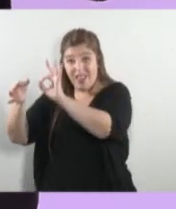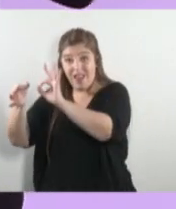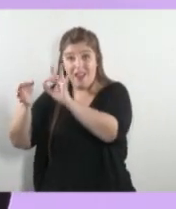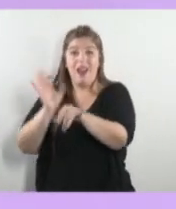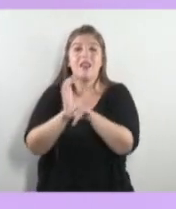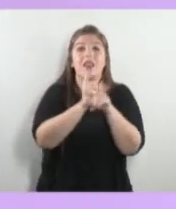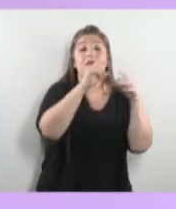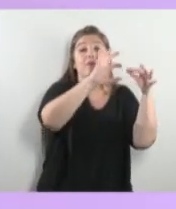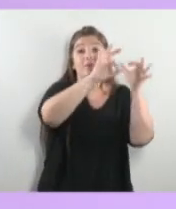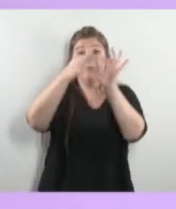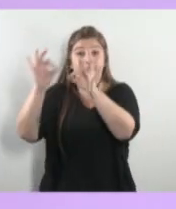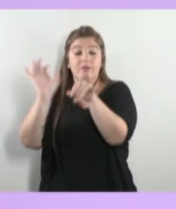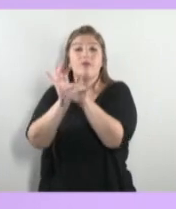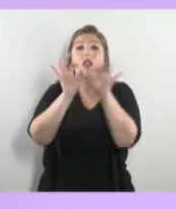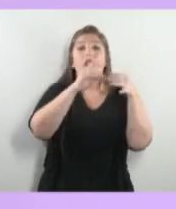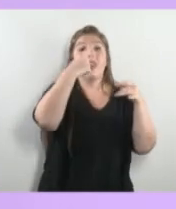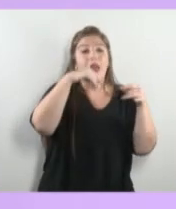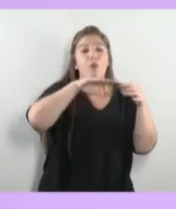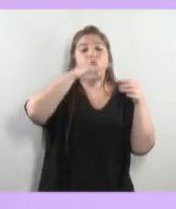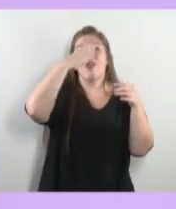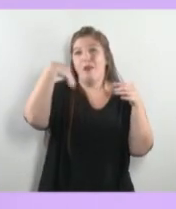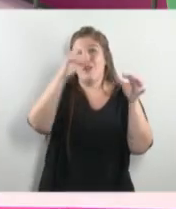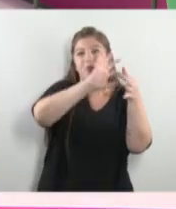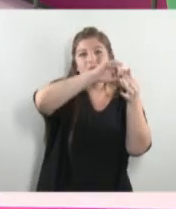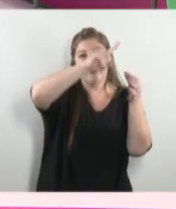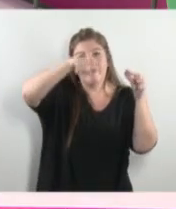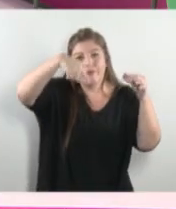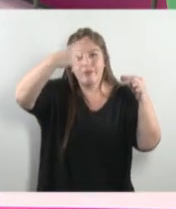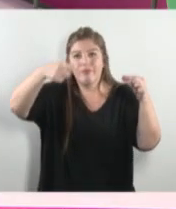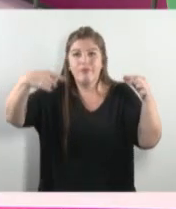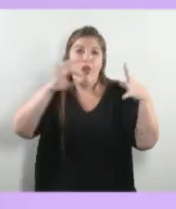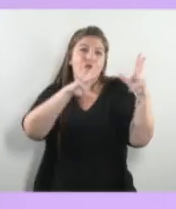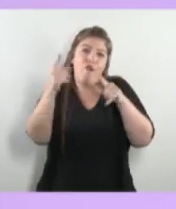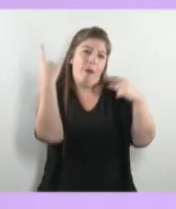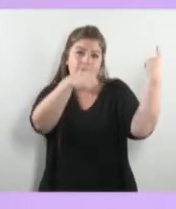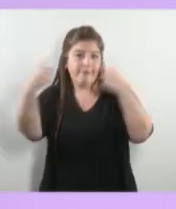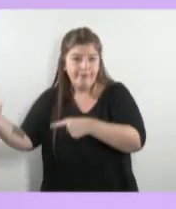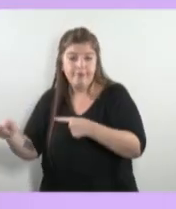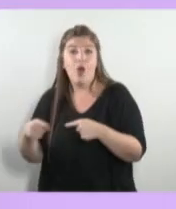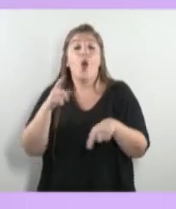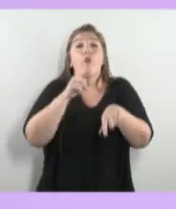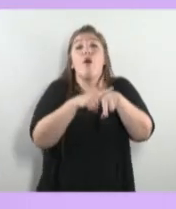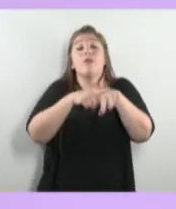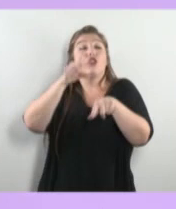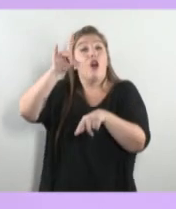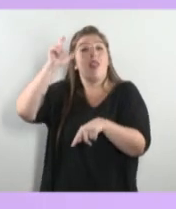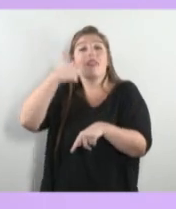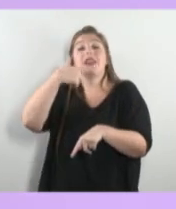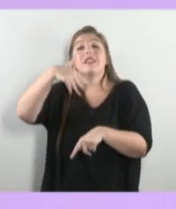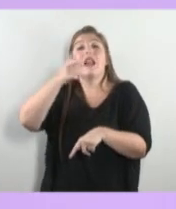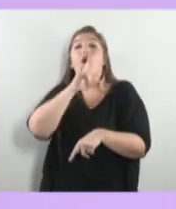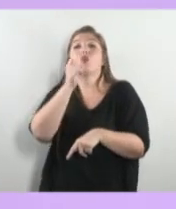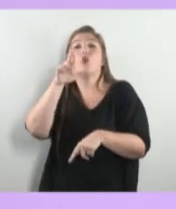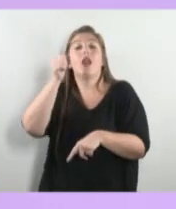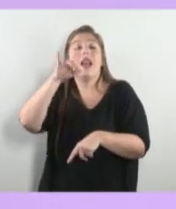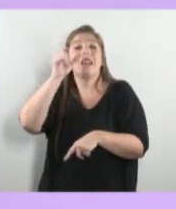su estructura primaria es lineal, después va adoptando conformaciones espaciales diferentes. Al desnaturalizarla, lo que yo hago es volverla a esa